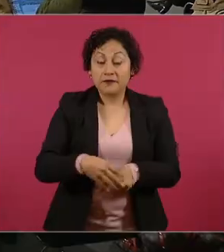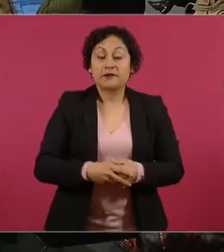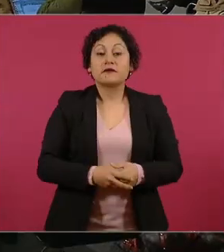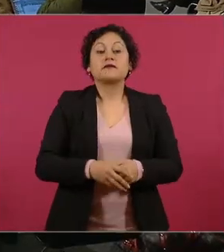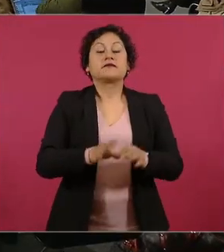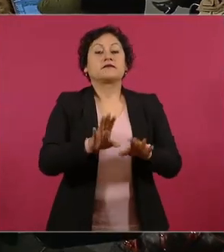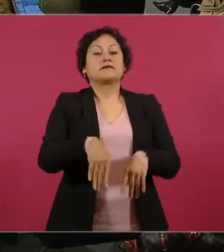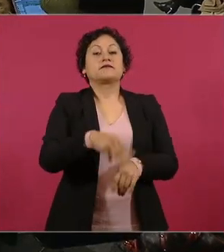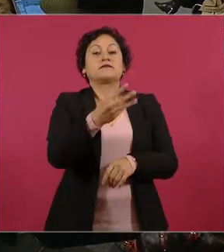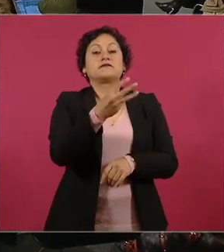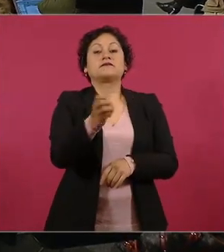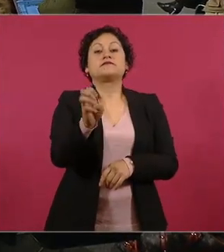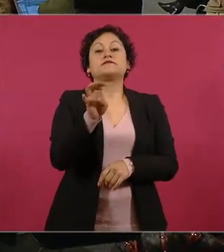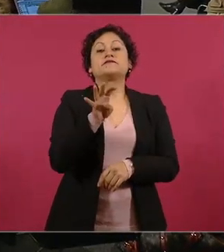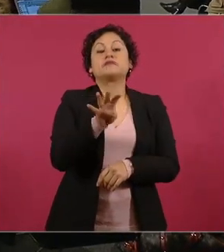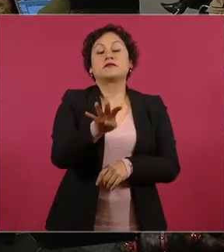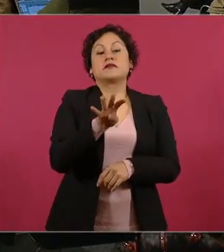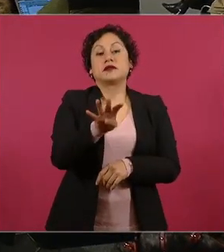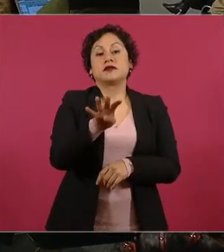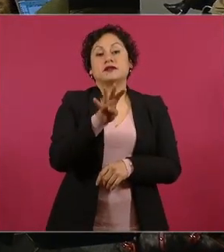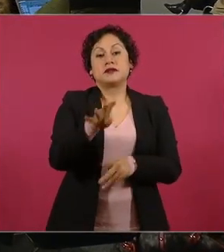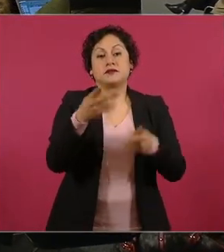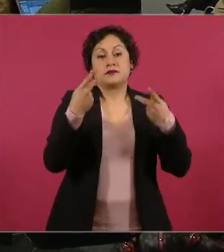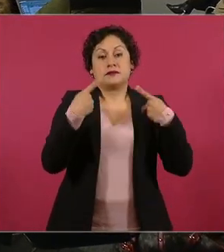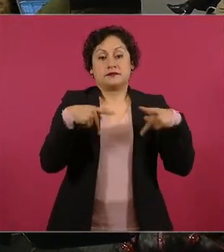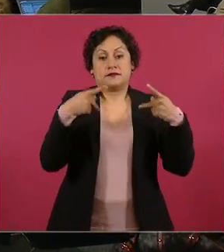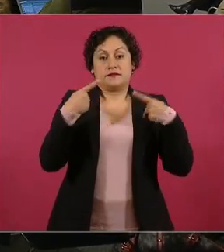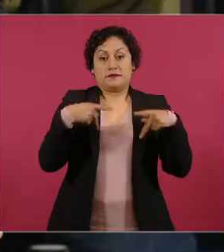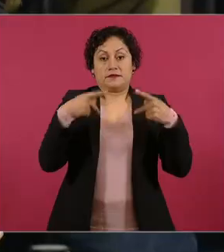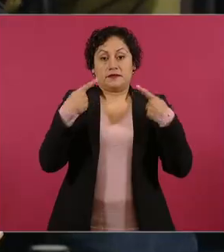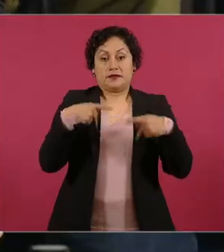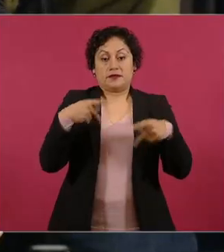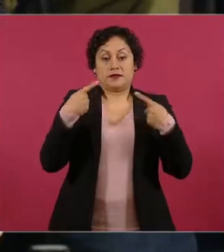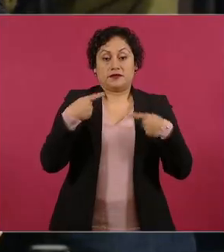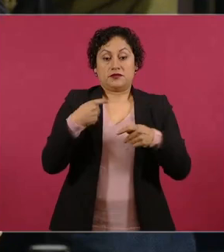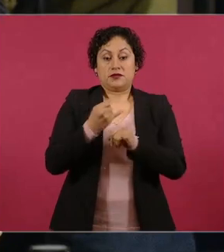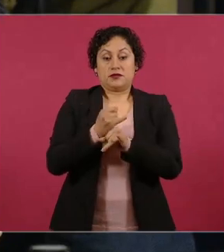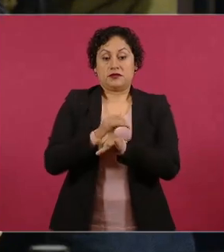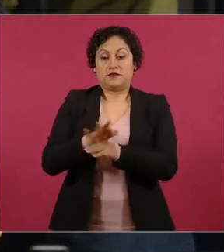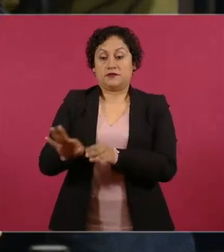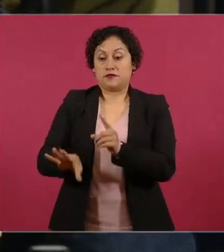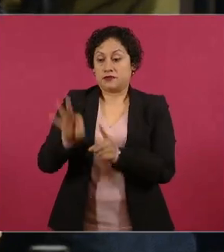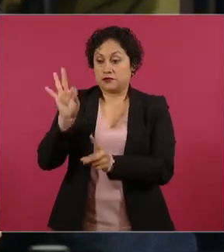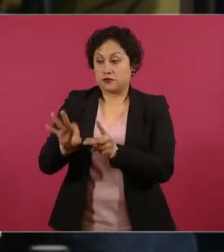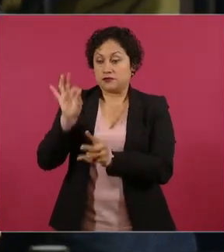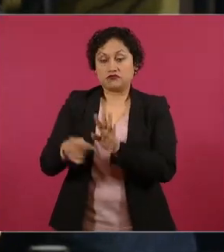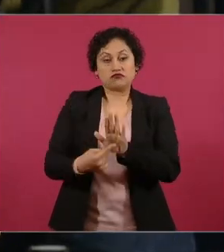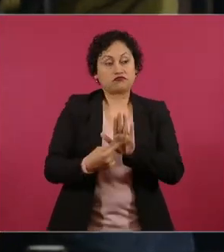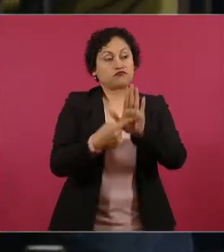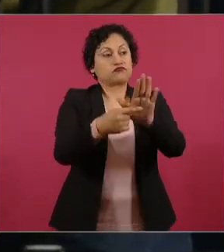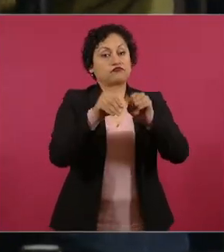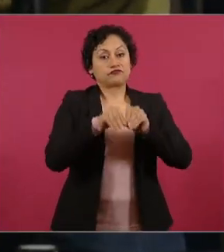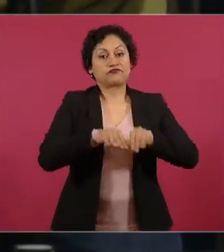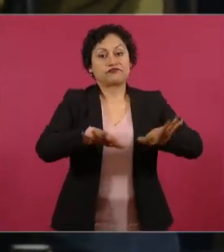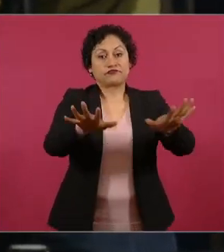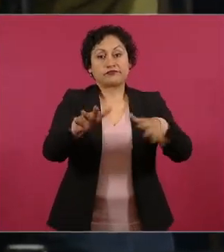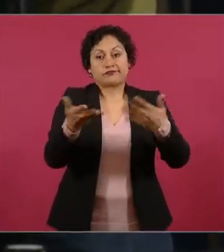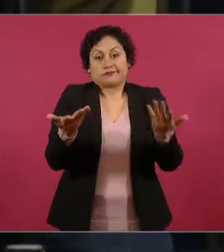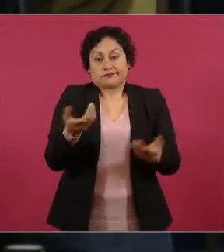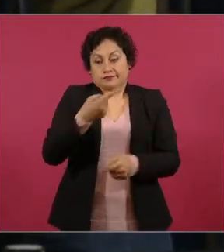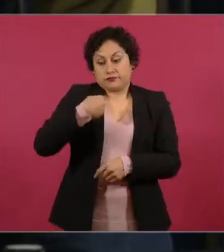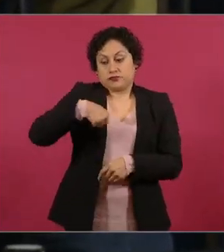Fueron 319 personas a las que les expusieron los datos. Estamos, por supuesto, también los periodistas